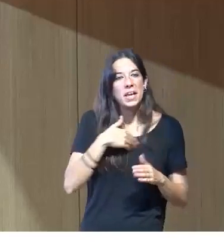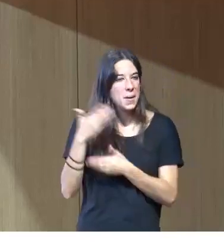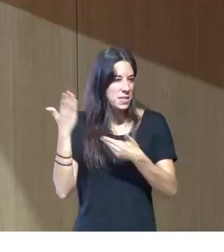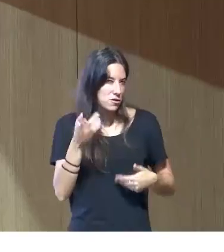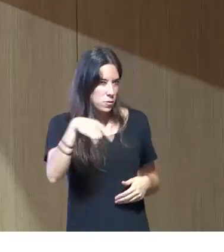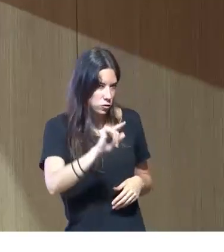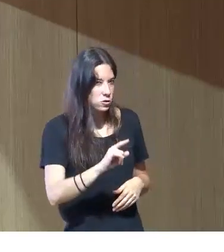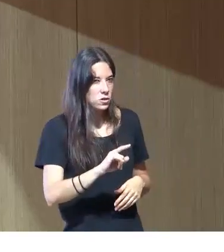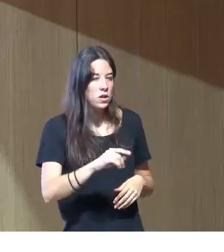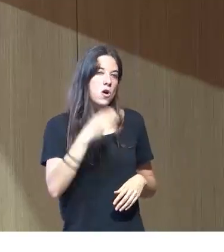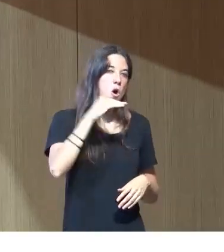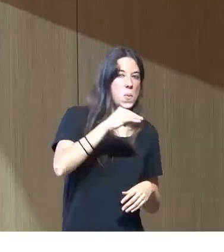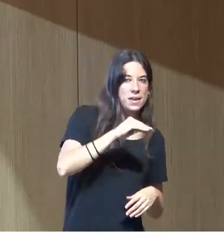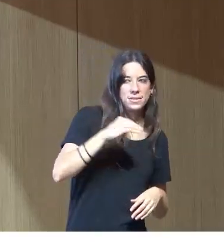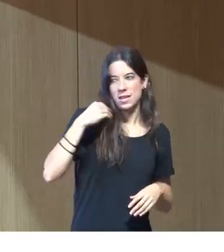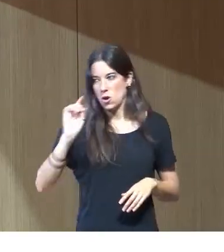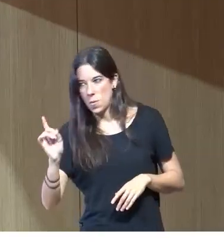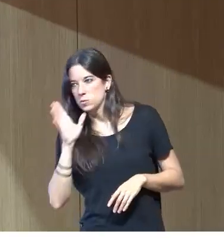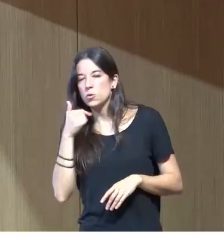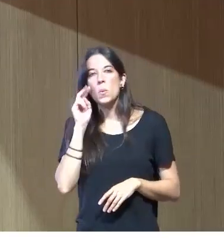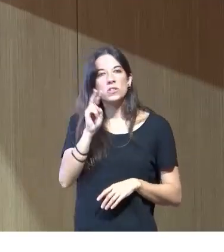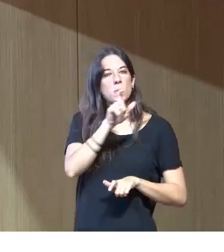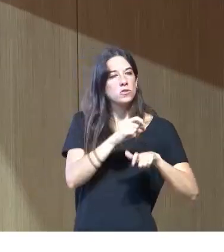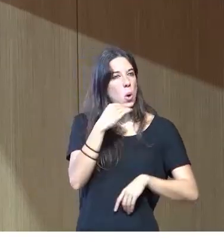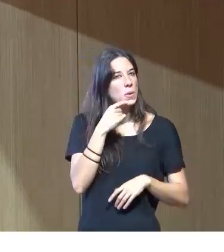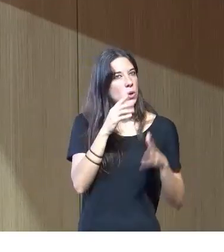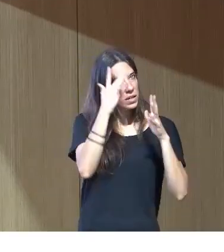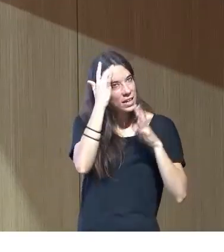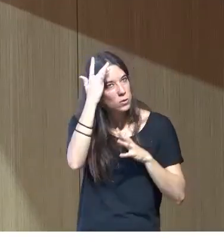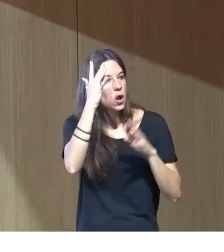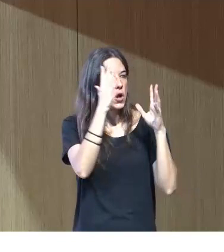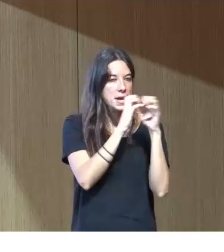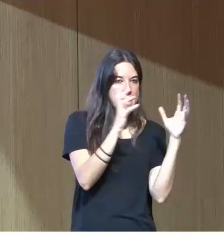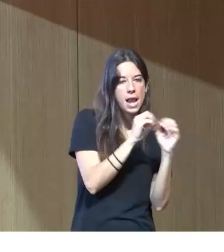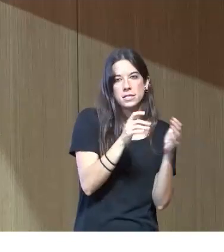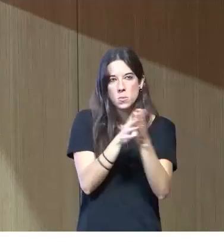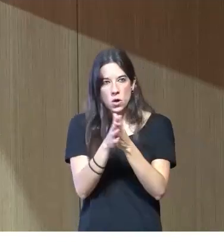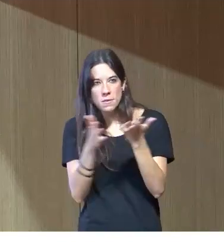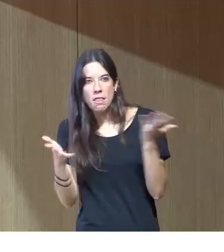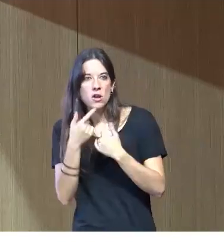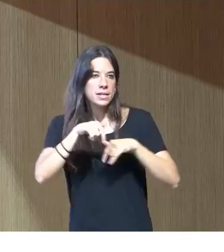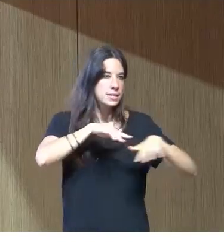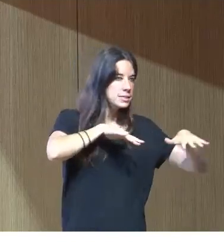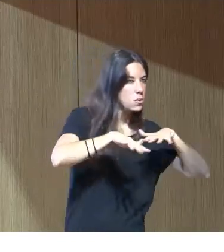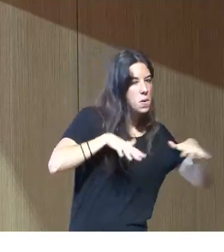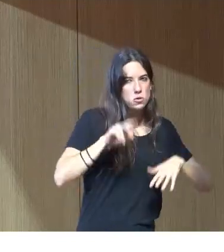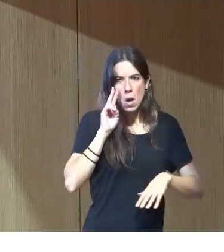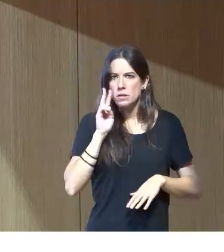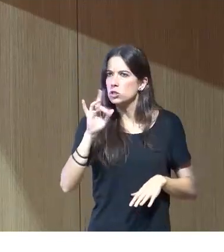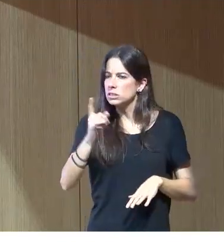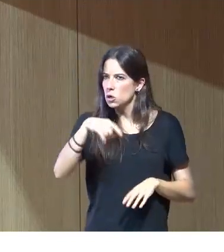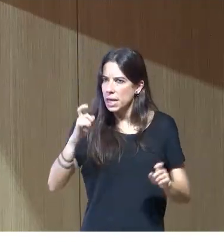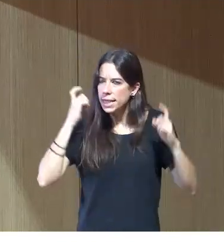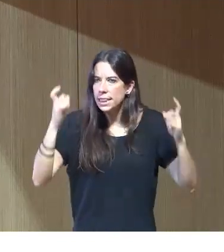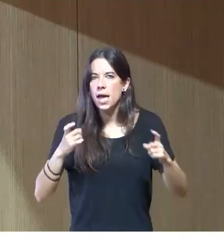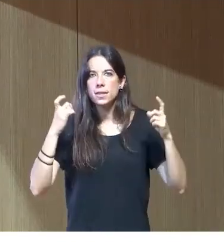jóvenes no porque he visto muchos jóvenes con ilusión con ganas con motivación que se mueven que lo